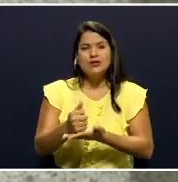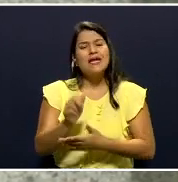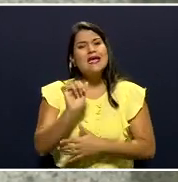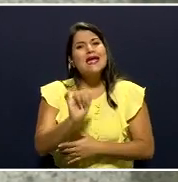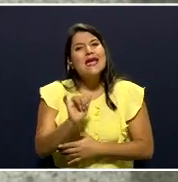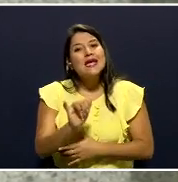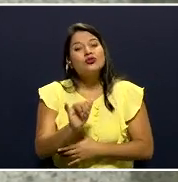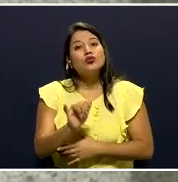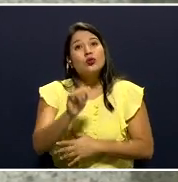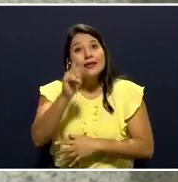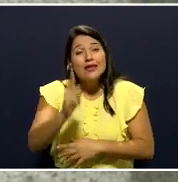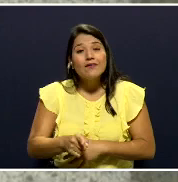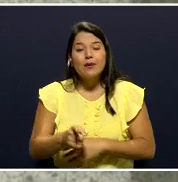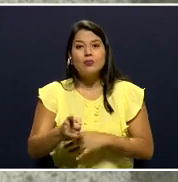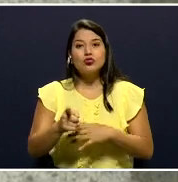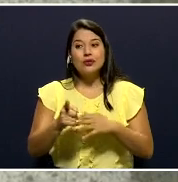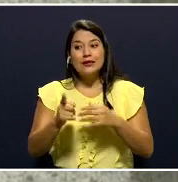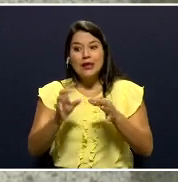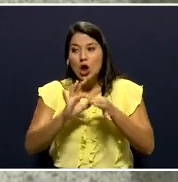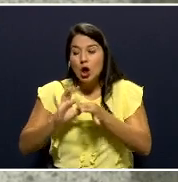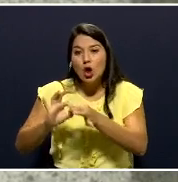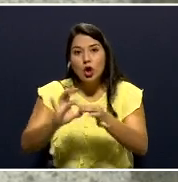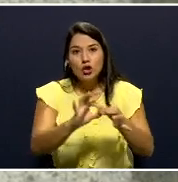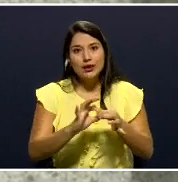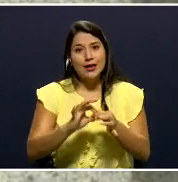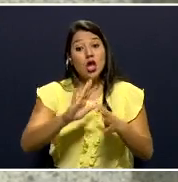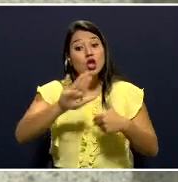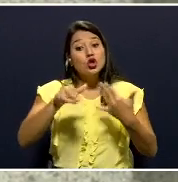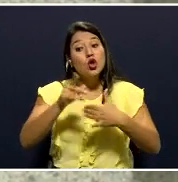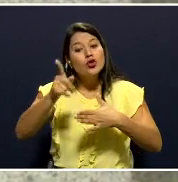de programarnos, es un asunto de que tenemos que ir